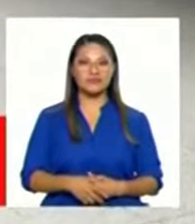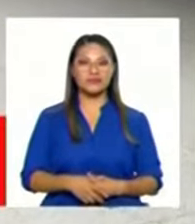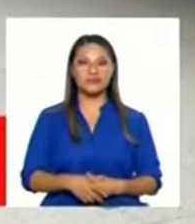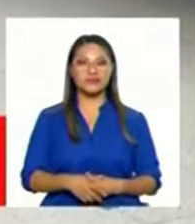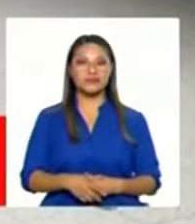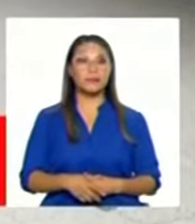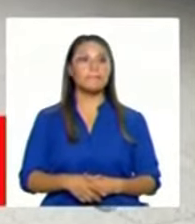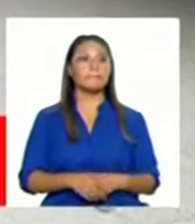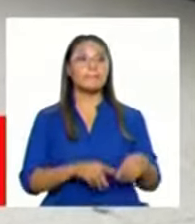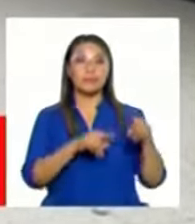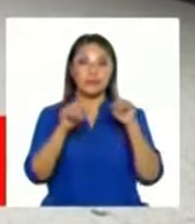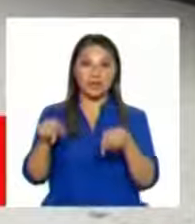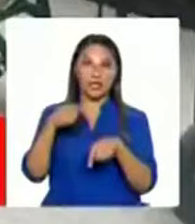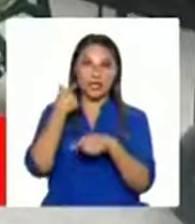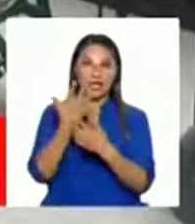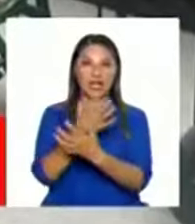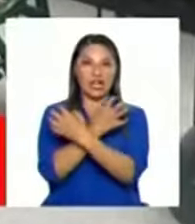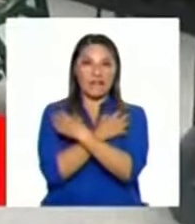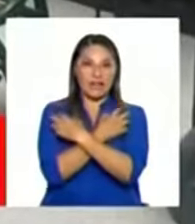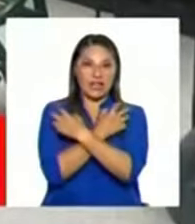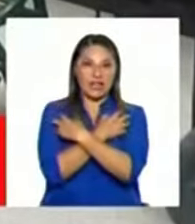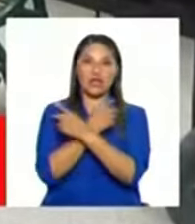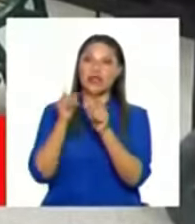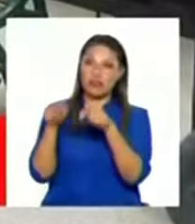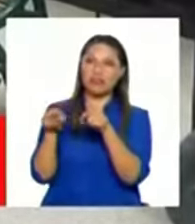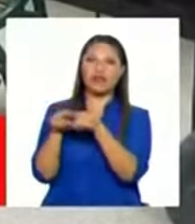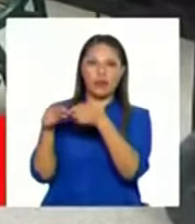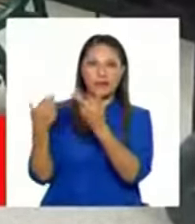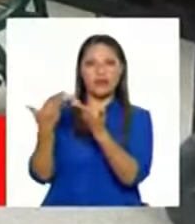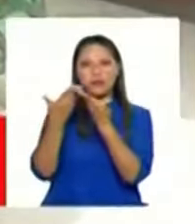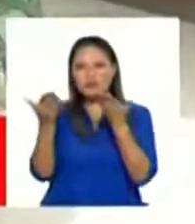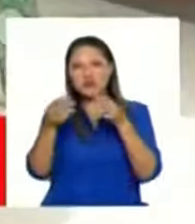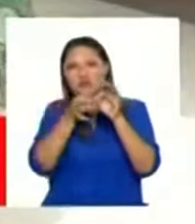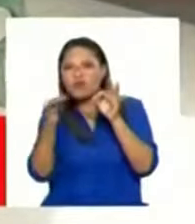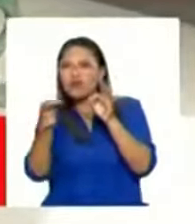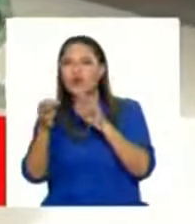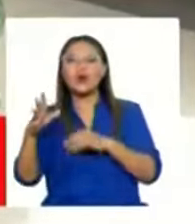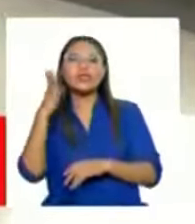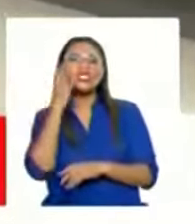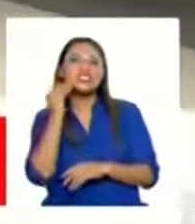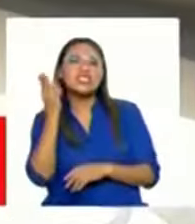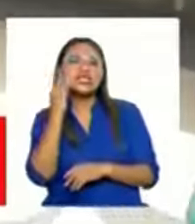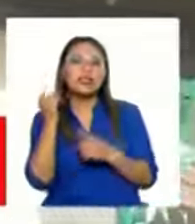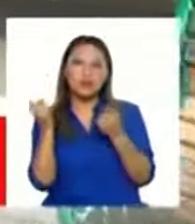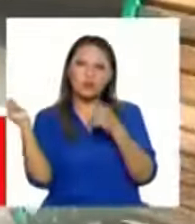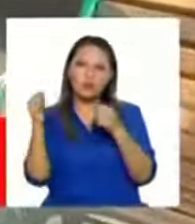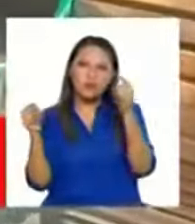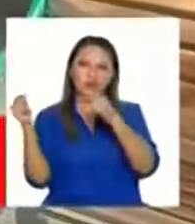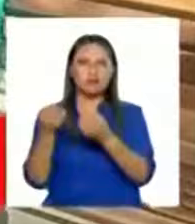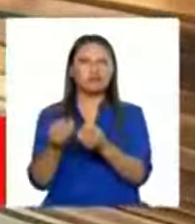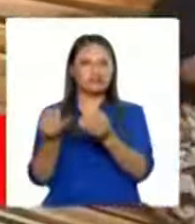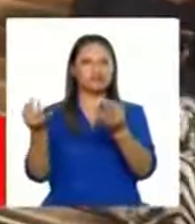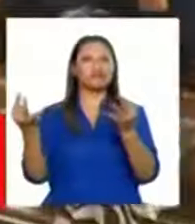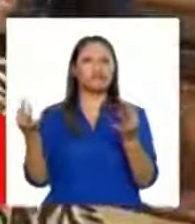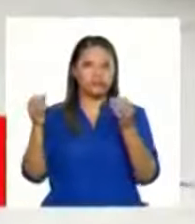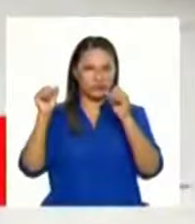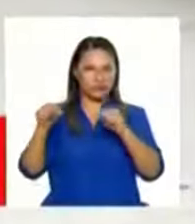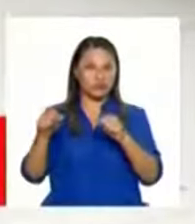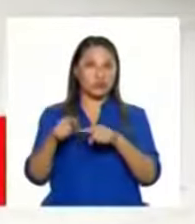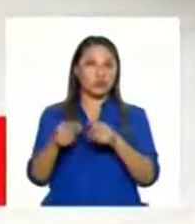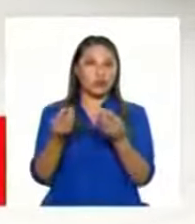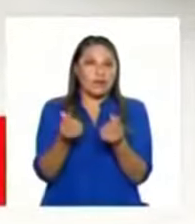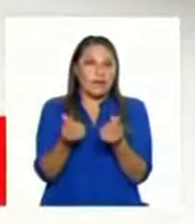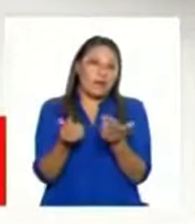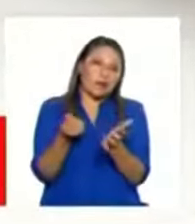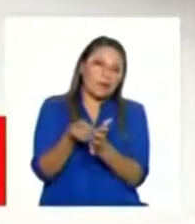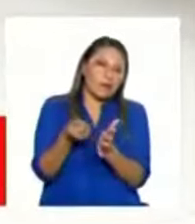En Lambayeque, personal del terminal terrestre de Chiclayo informa mayor llegada de turistas durante el fin de semana. Los